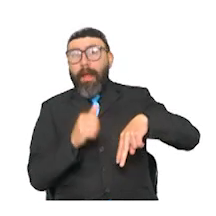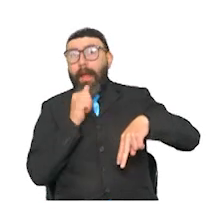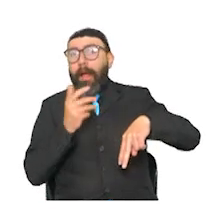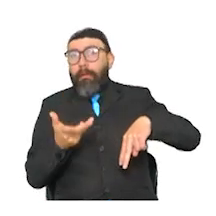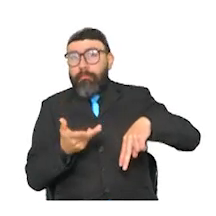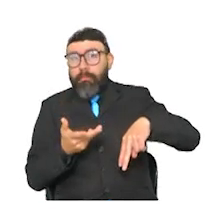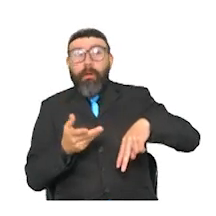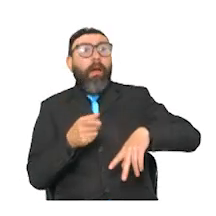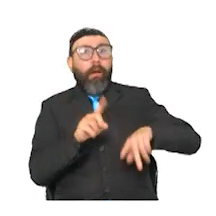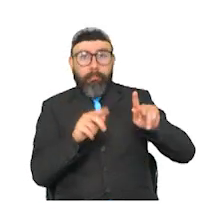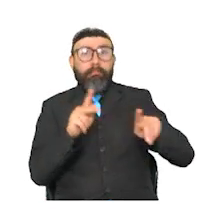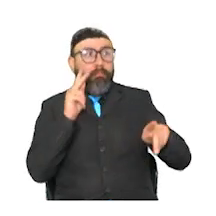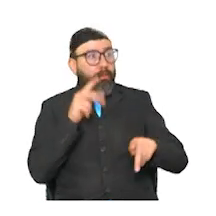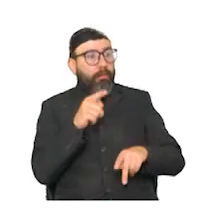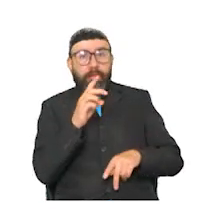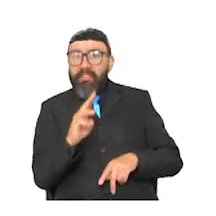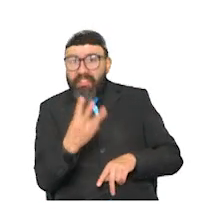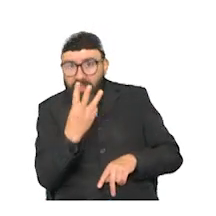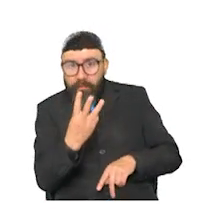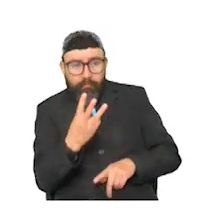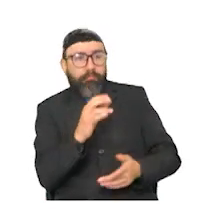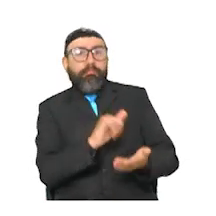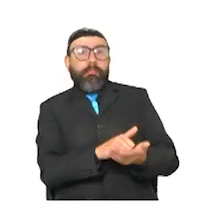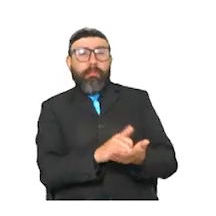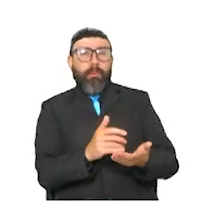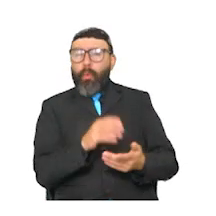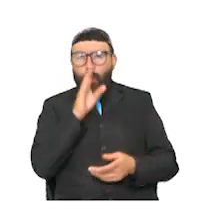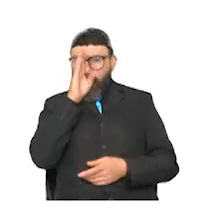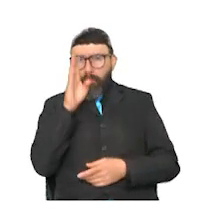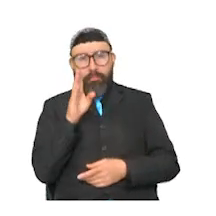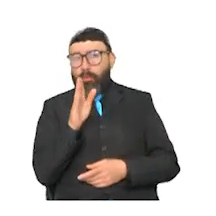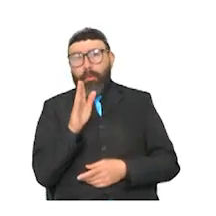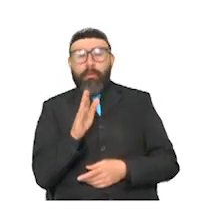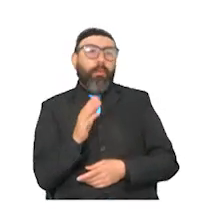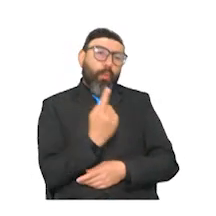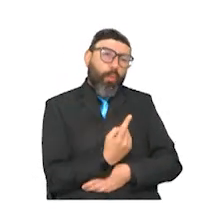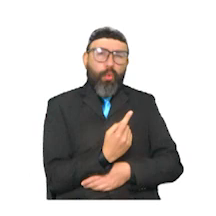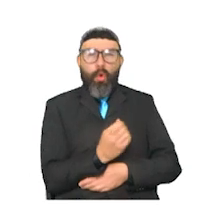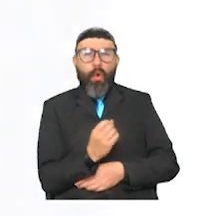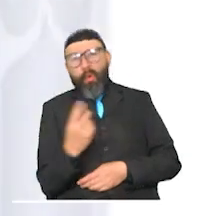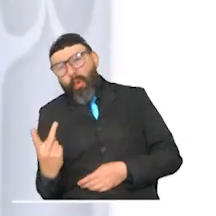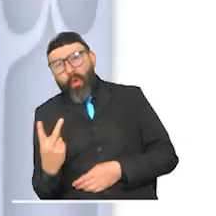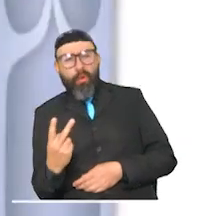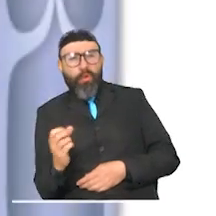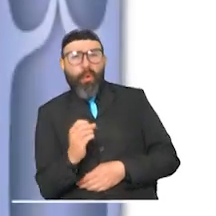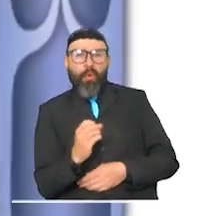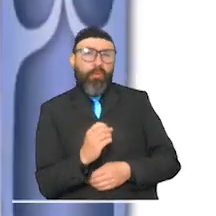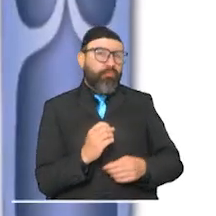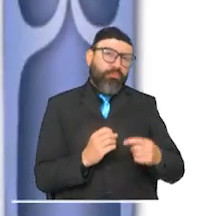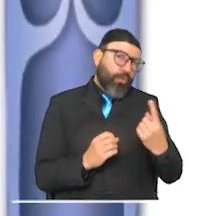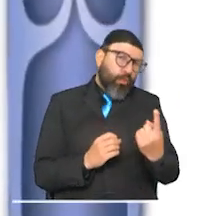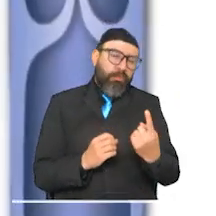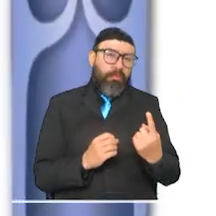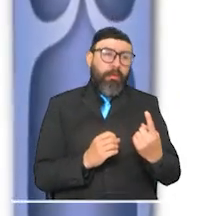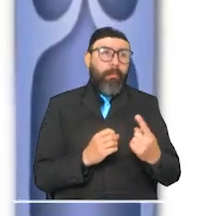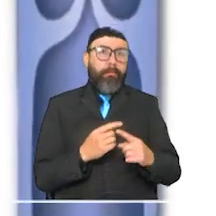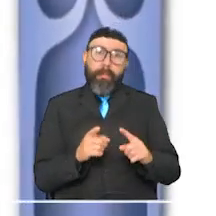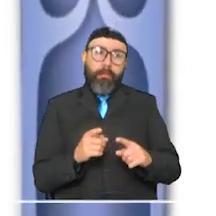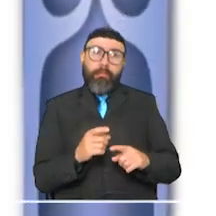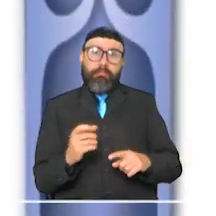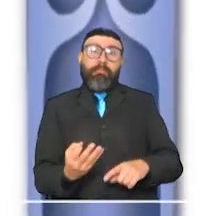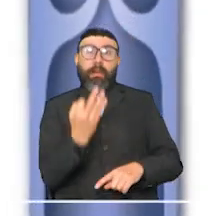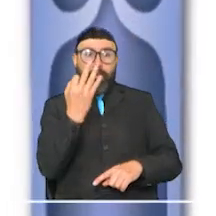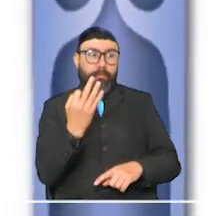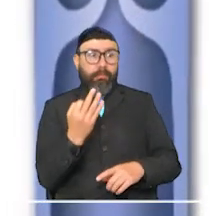sistemas afectados es común no en ocasiones es de en la parte venosa en otros predomina la parte arterial